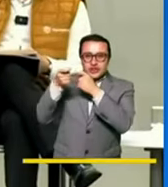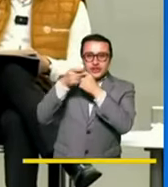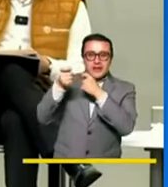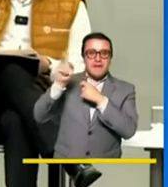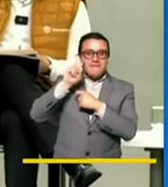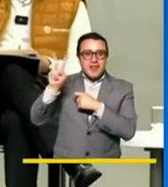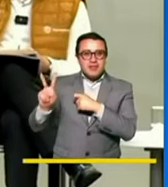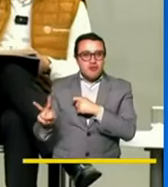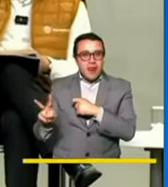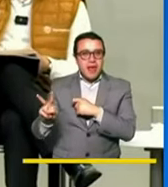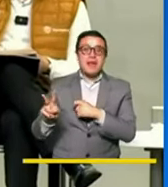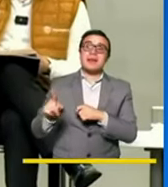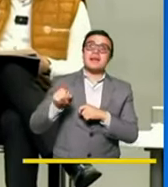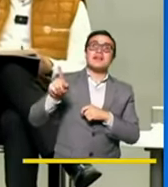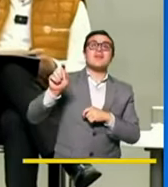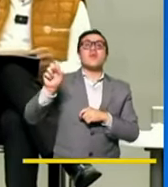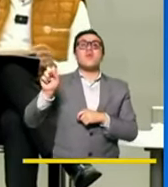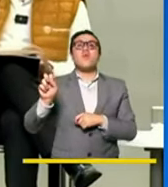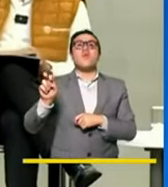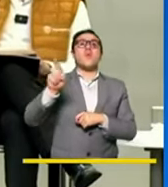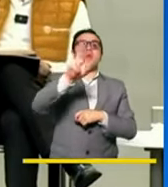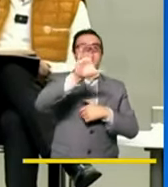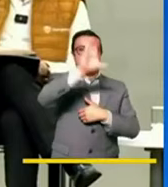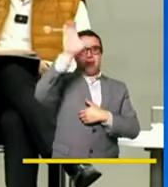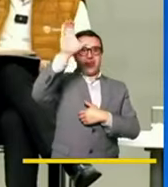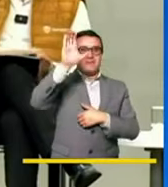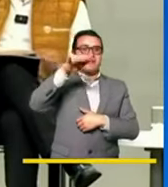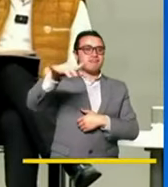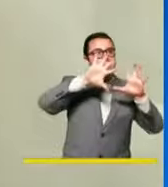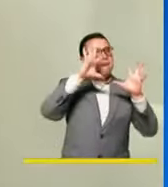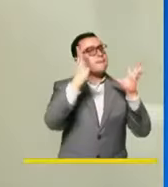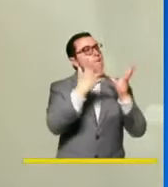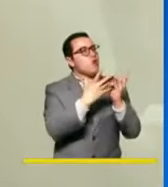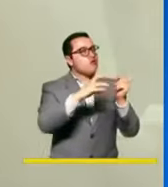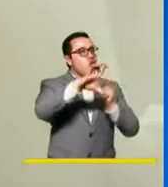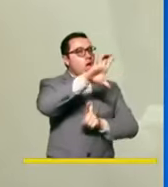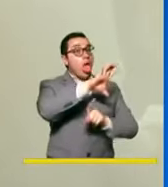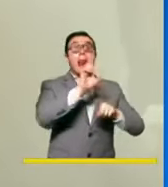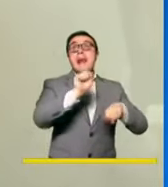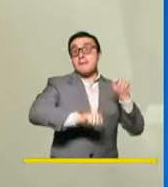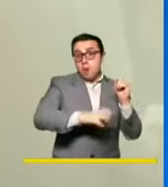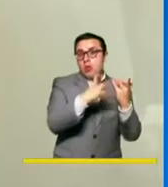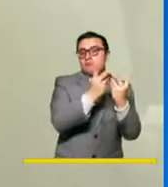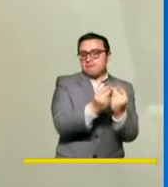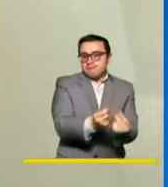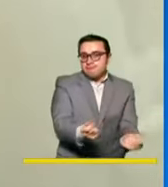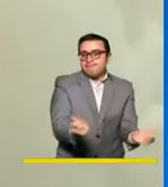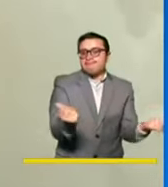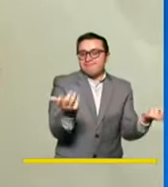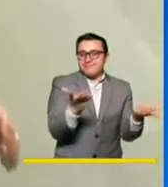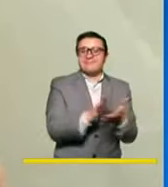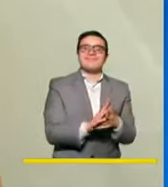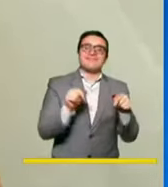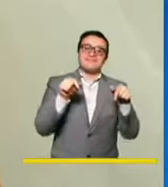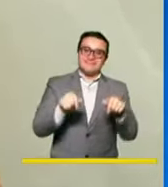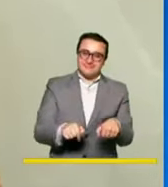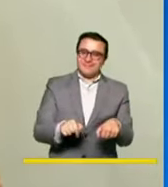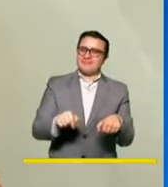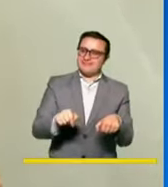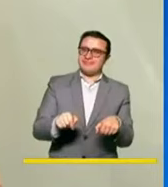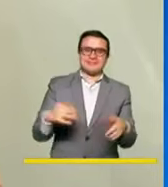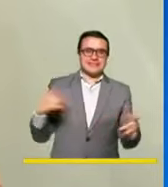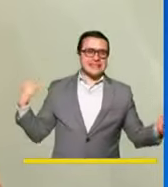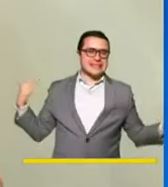presidente en las elecciones regionales entonces pues los que creo que estarían más contentos con ir a un escenario